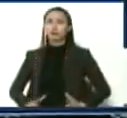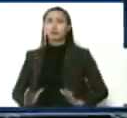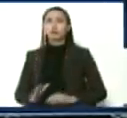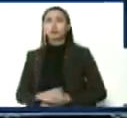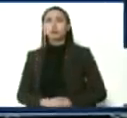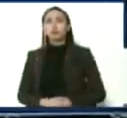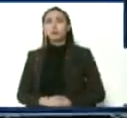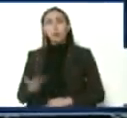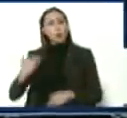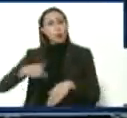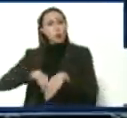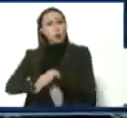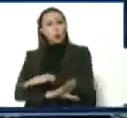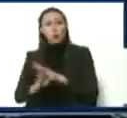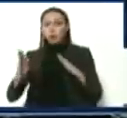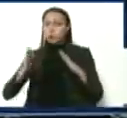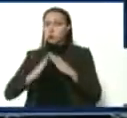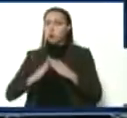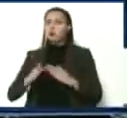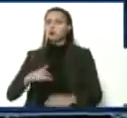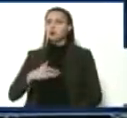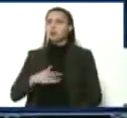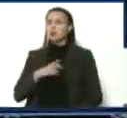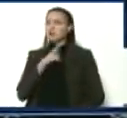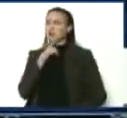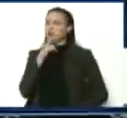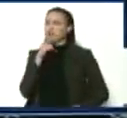Fueron a sus casas y se empezaron a sentir peor.